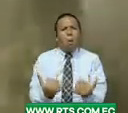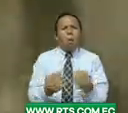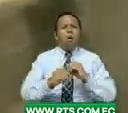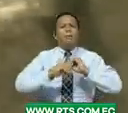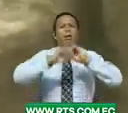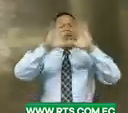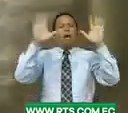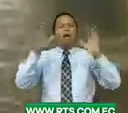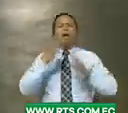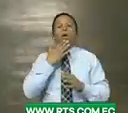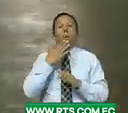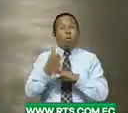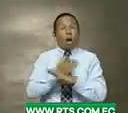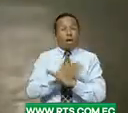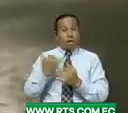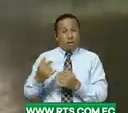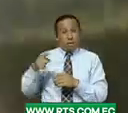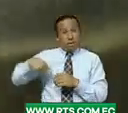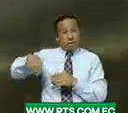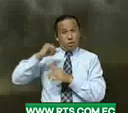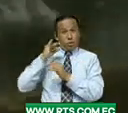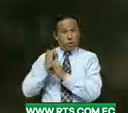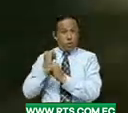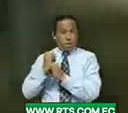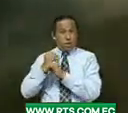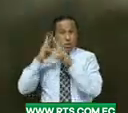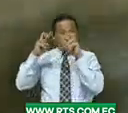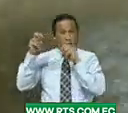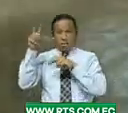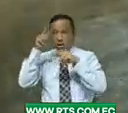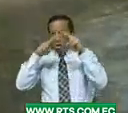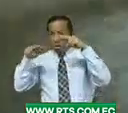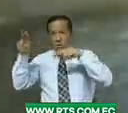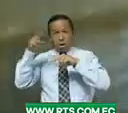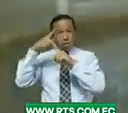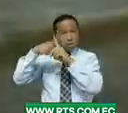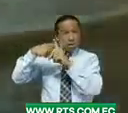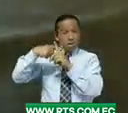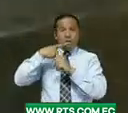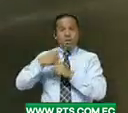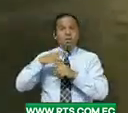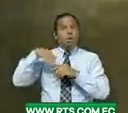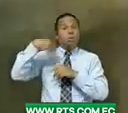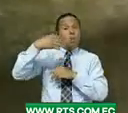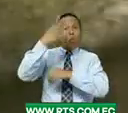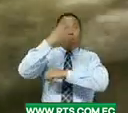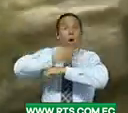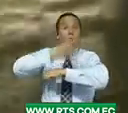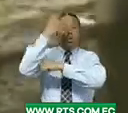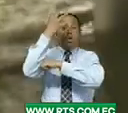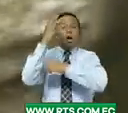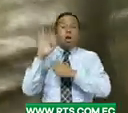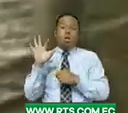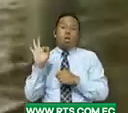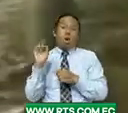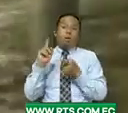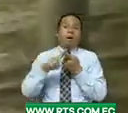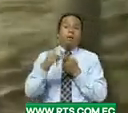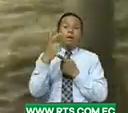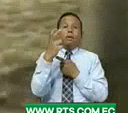La entidad, recordemos, que indicó que las lluvias para los próximos 4 días, del 9 al 13 de